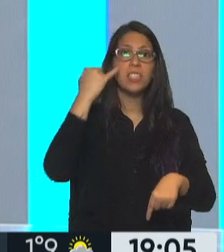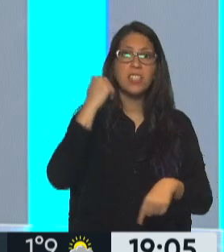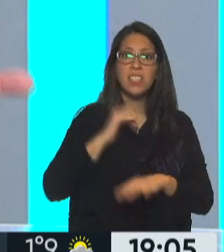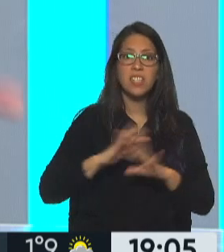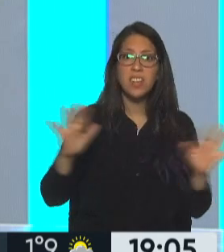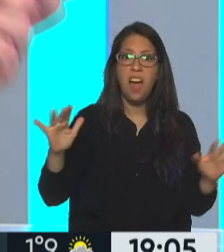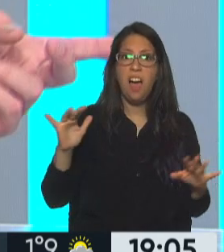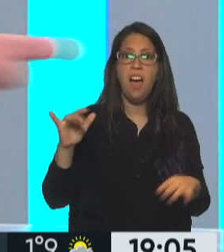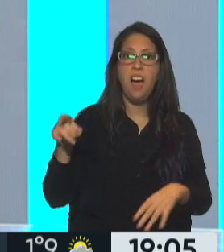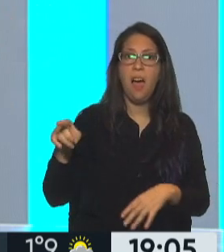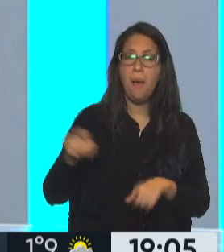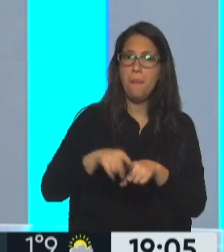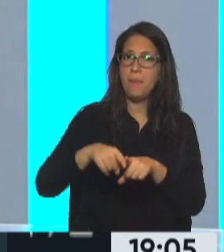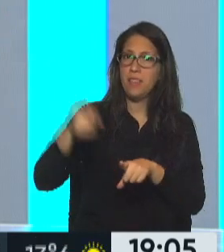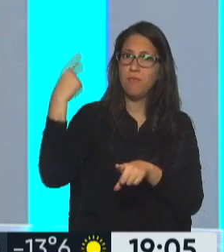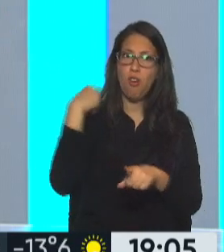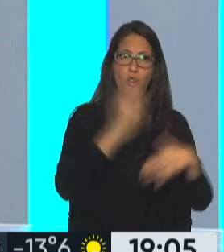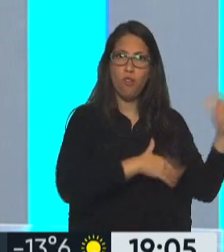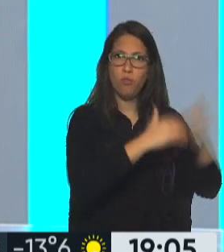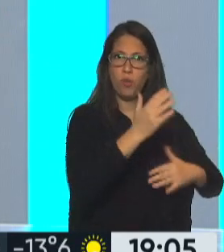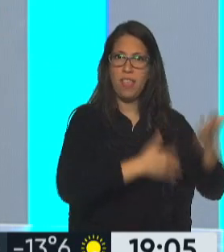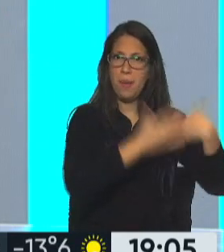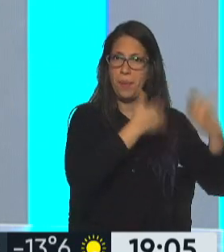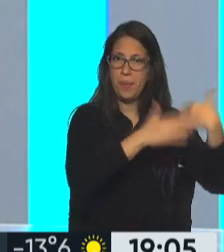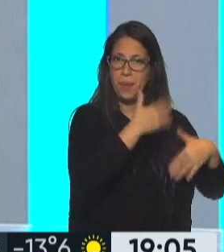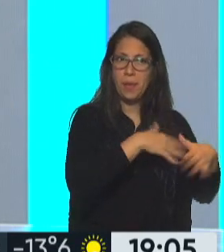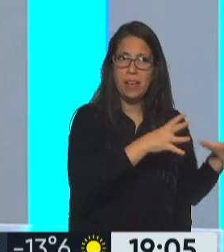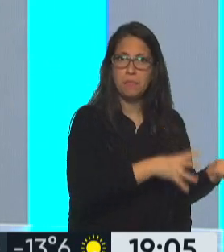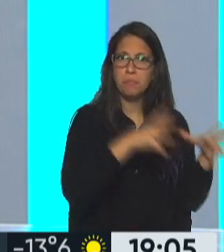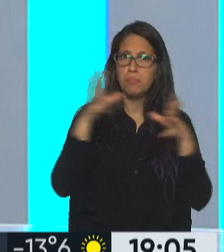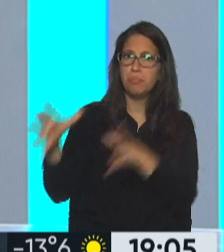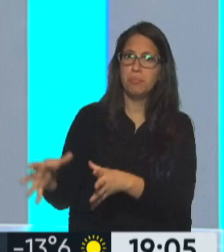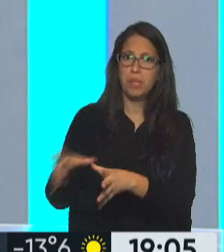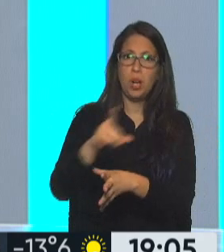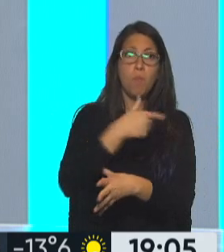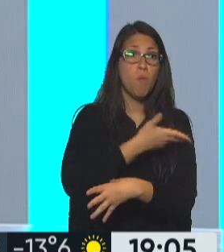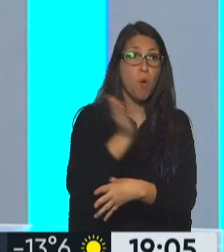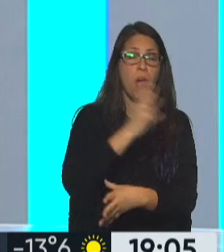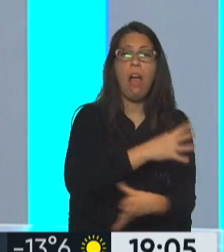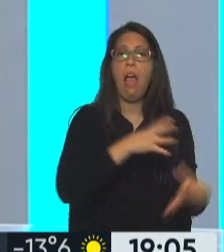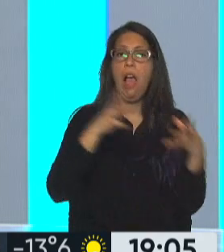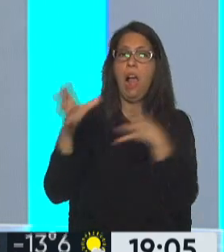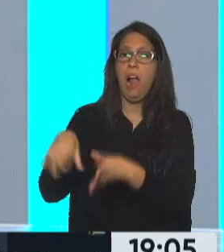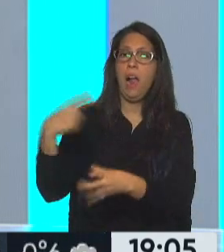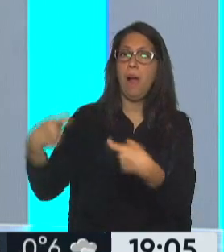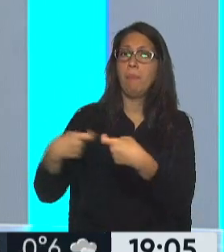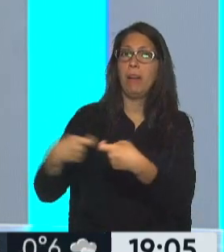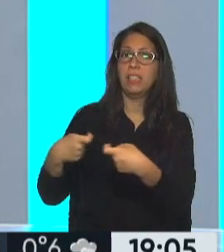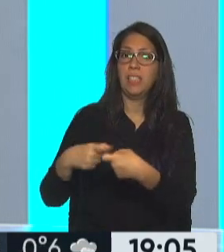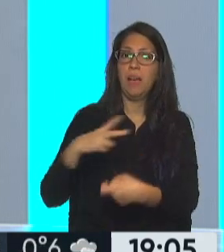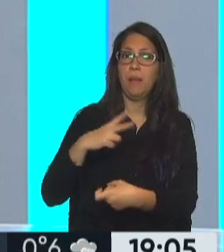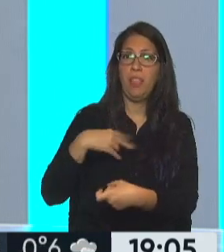este usa la draga que fueron construidas este y utilizadas por ese organismo público No todavía usa que ya debería